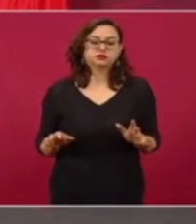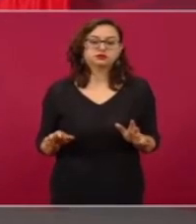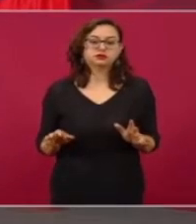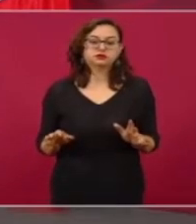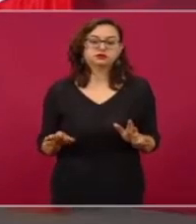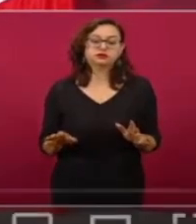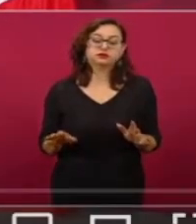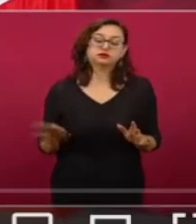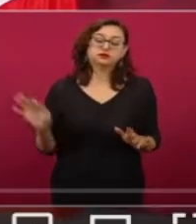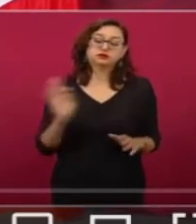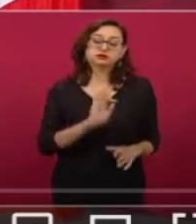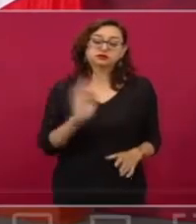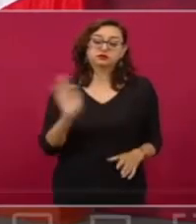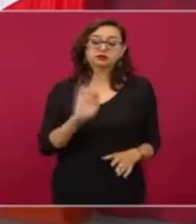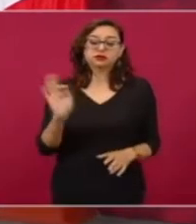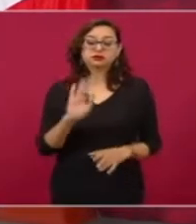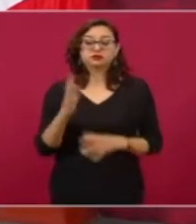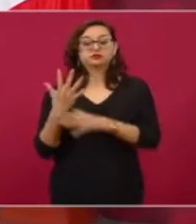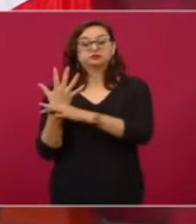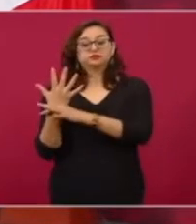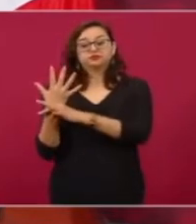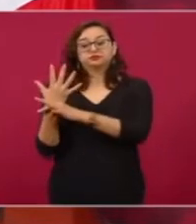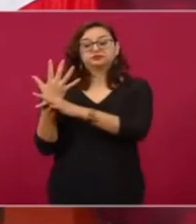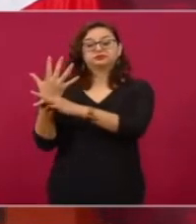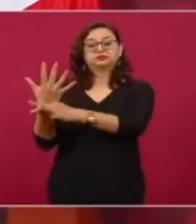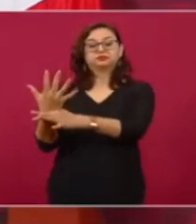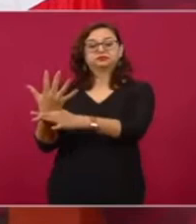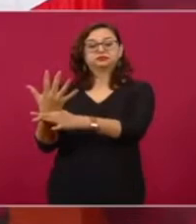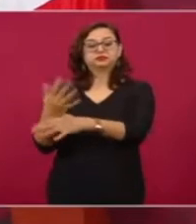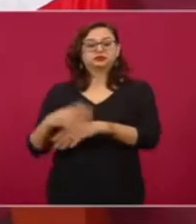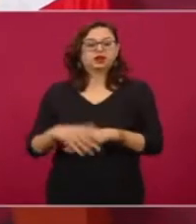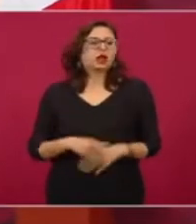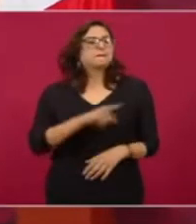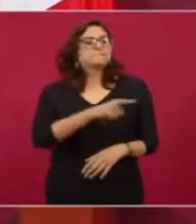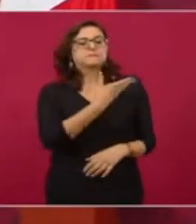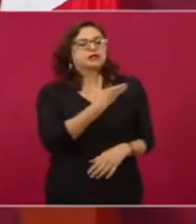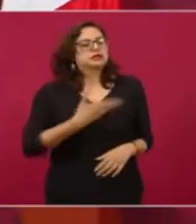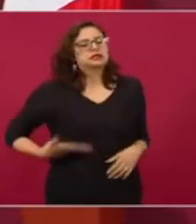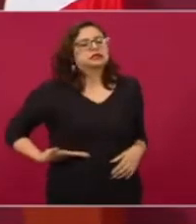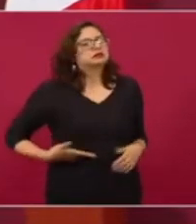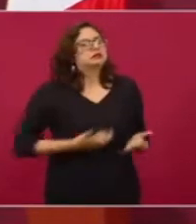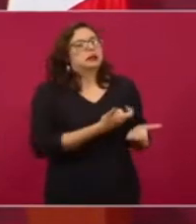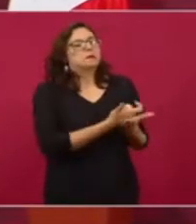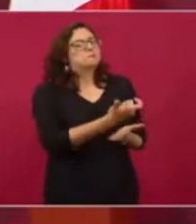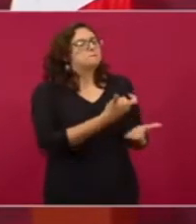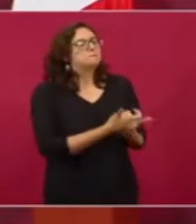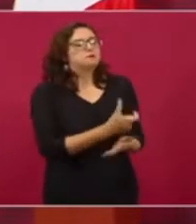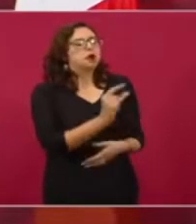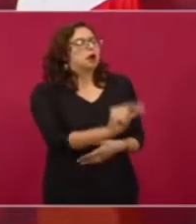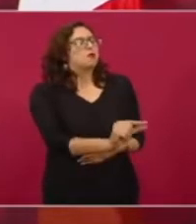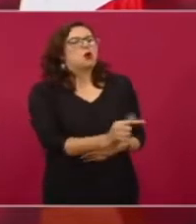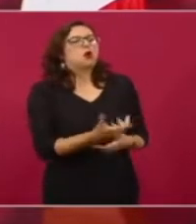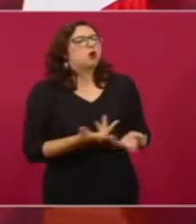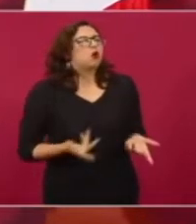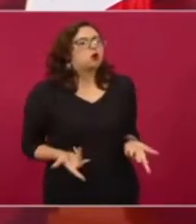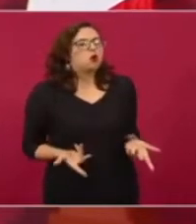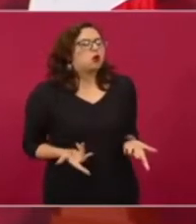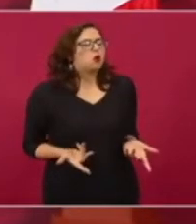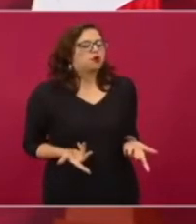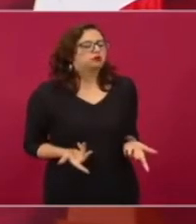tecnócratas a decir es muy poco no se obtiene nada